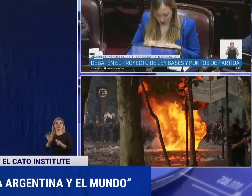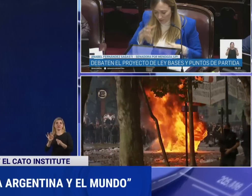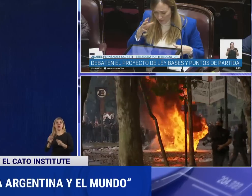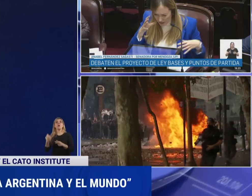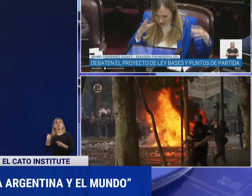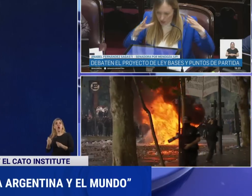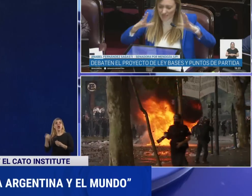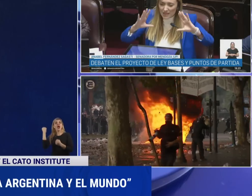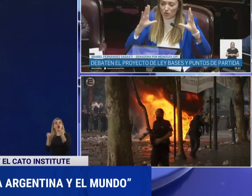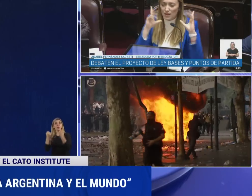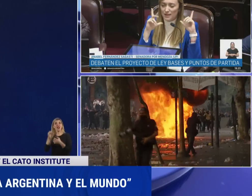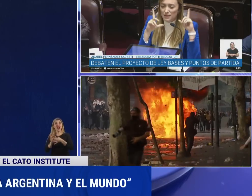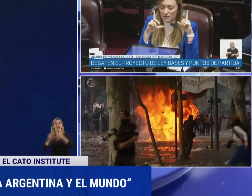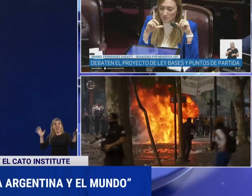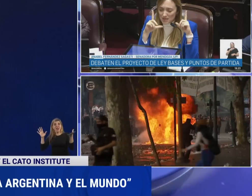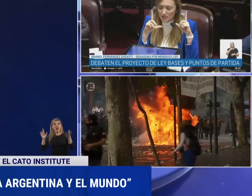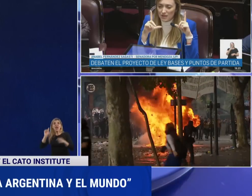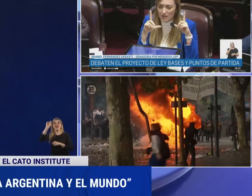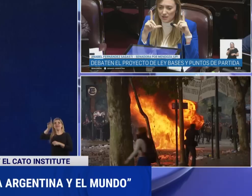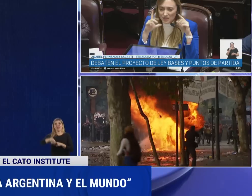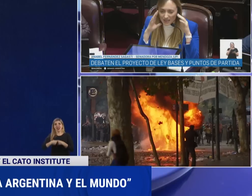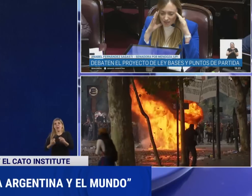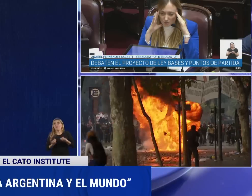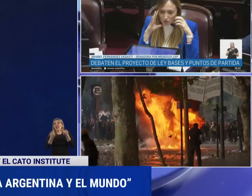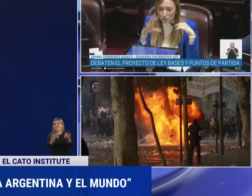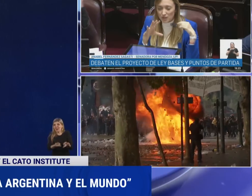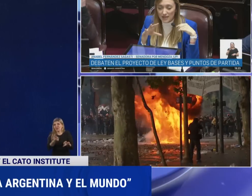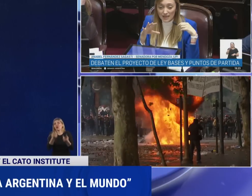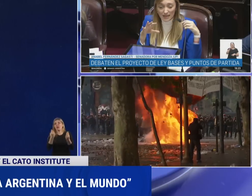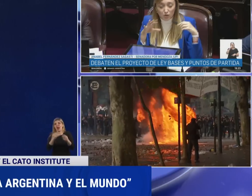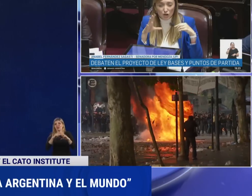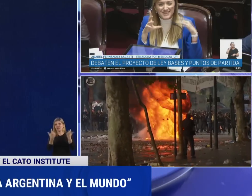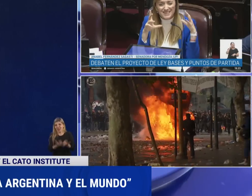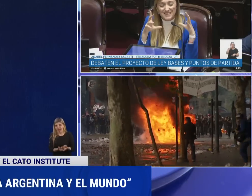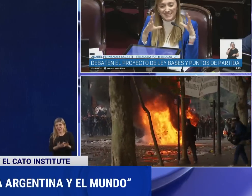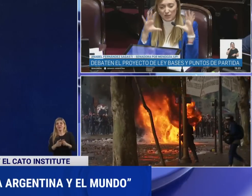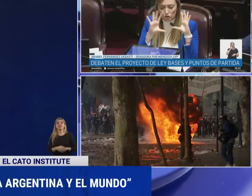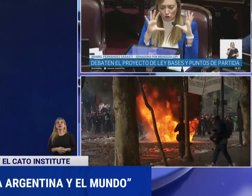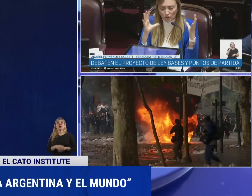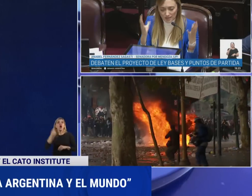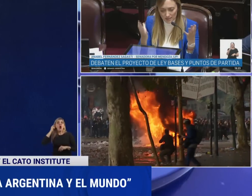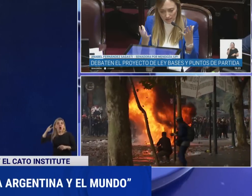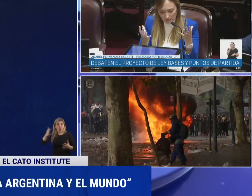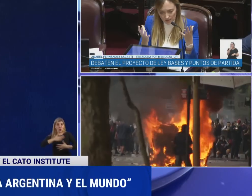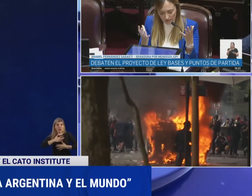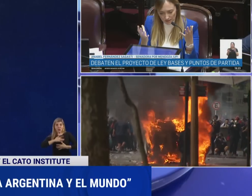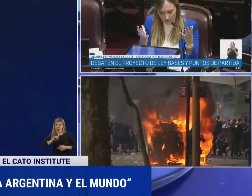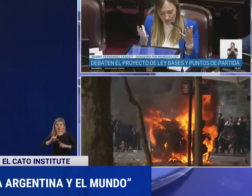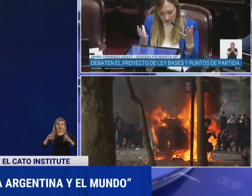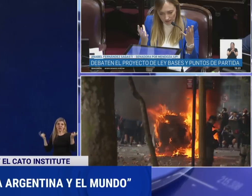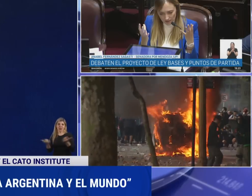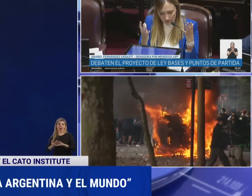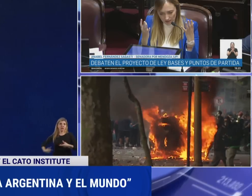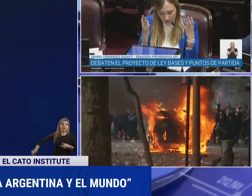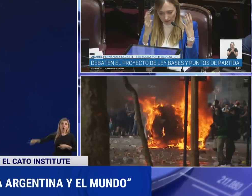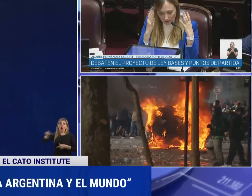libre redundará en beneficios para el común de la sociedad. Si logramos esto, no será un triunfo nuestro, sino de la sociedad en su conjunto,